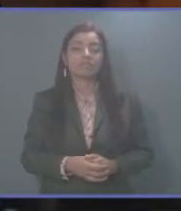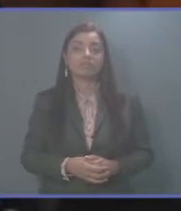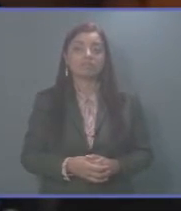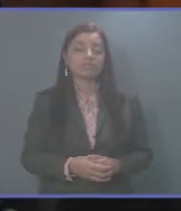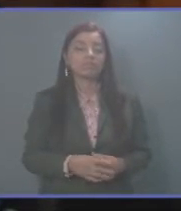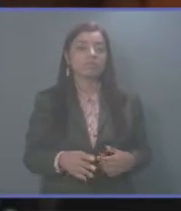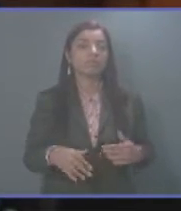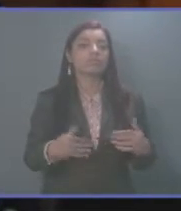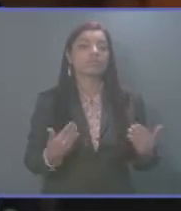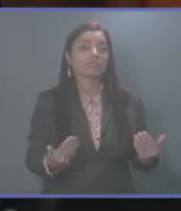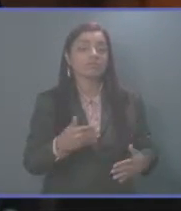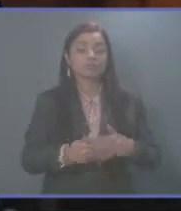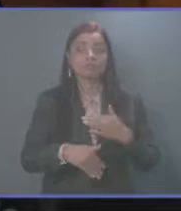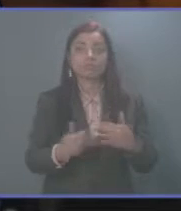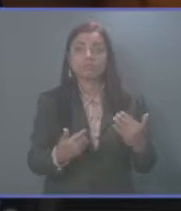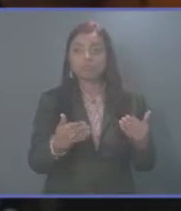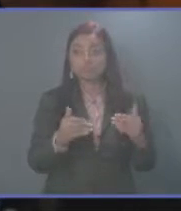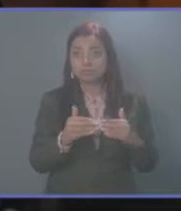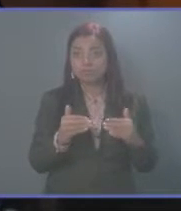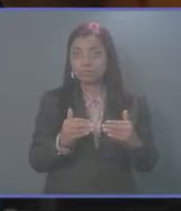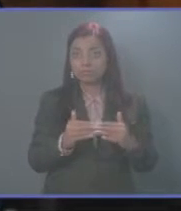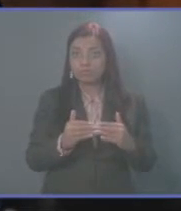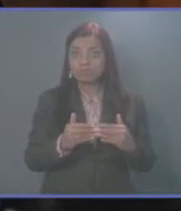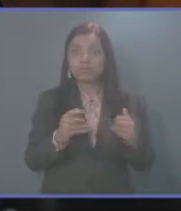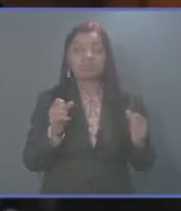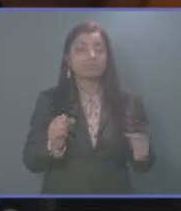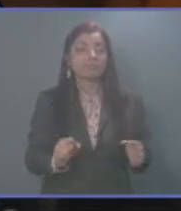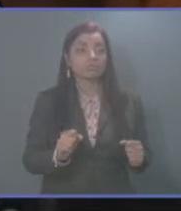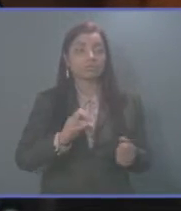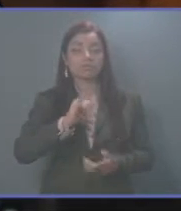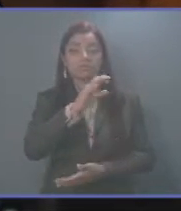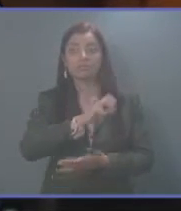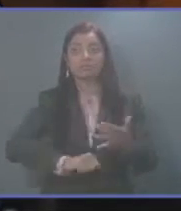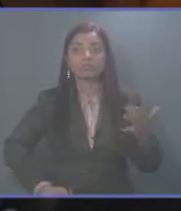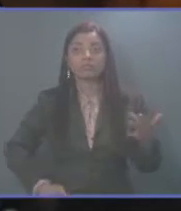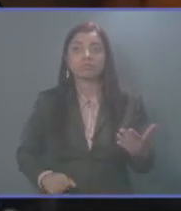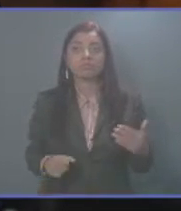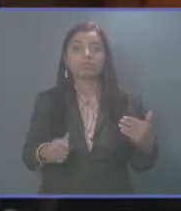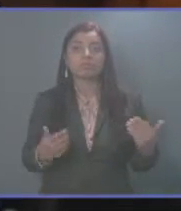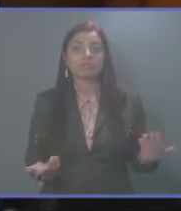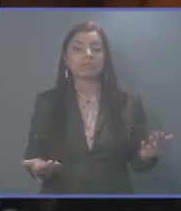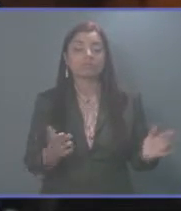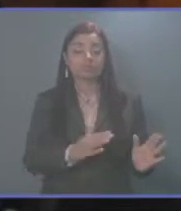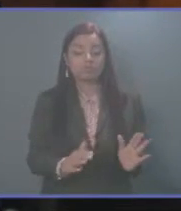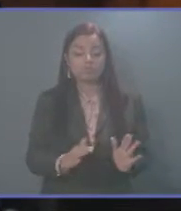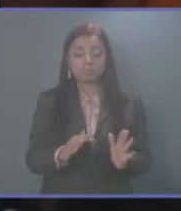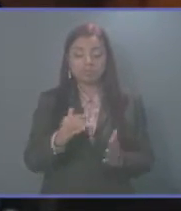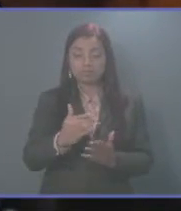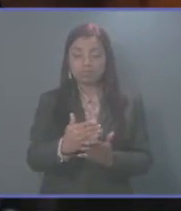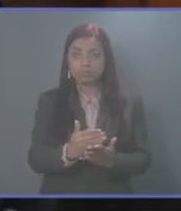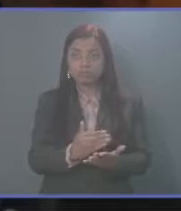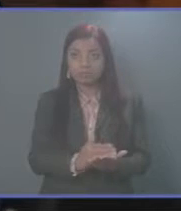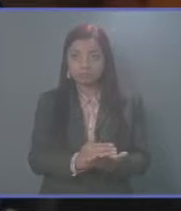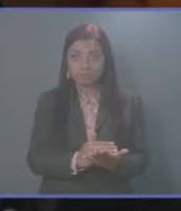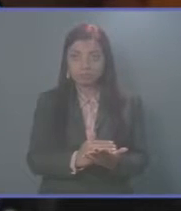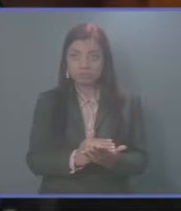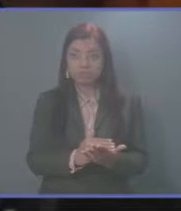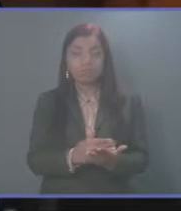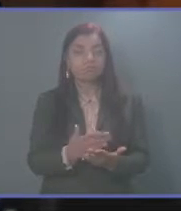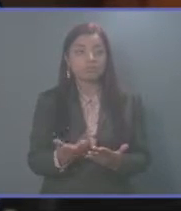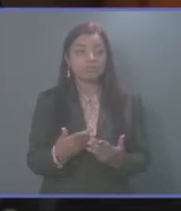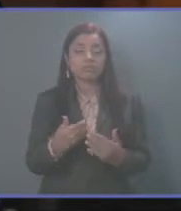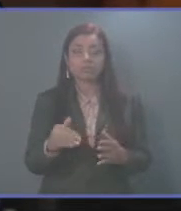abre comillas, así como destinar el impuesto que se recauda por importación e internación